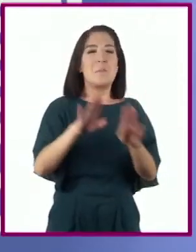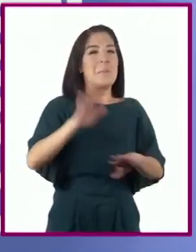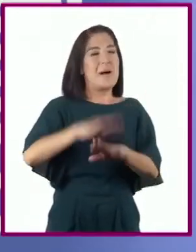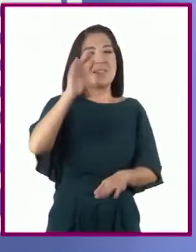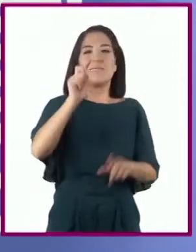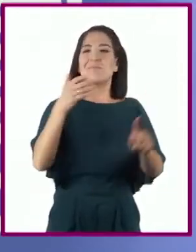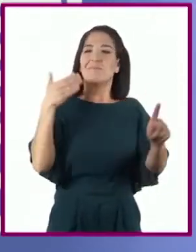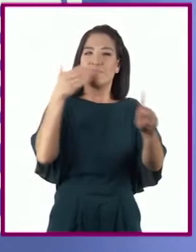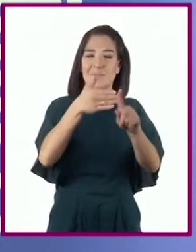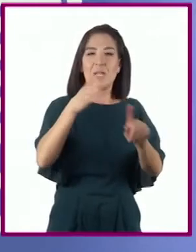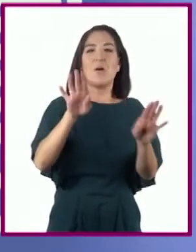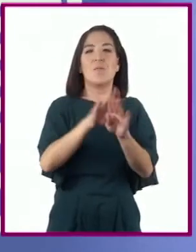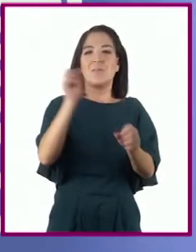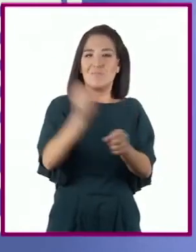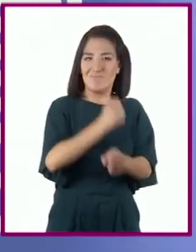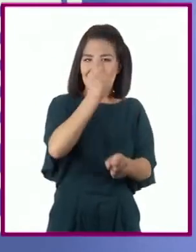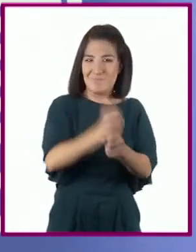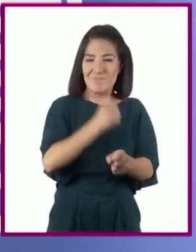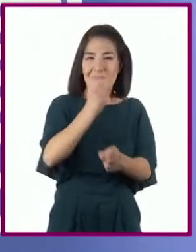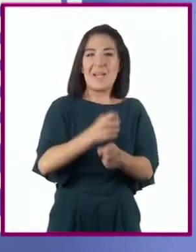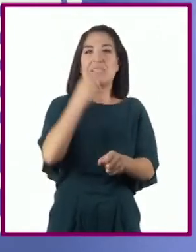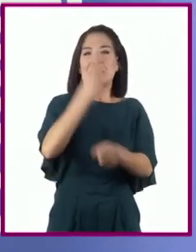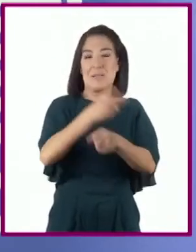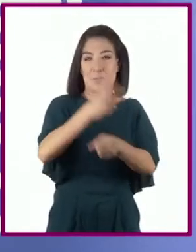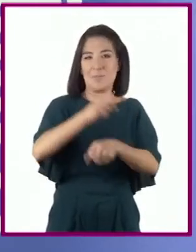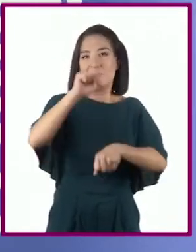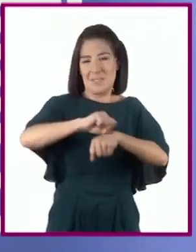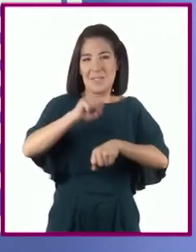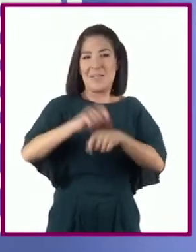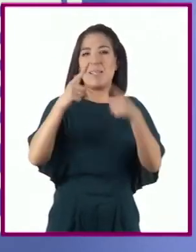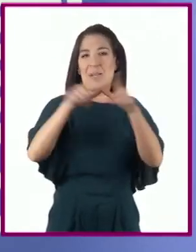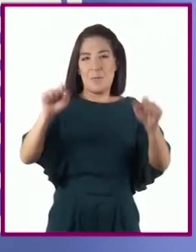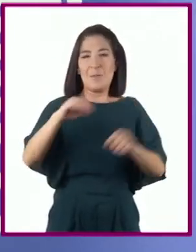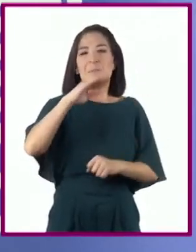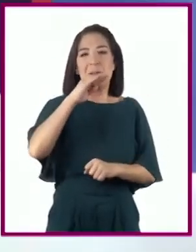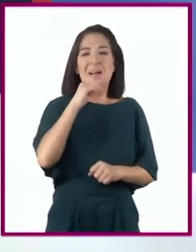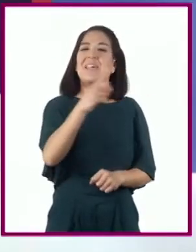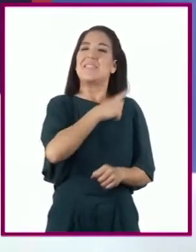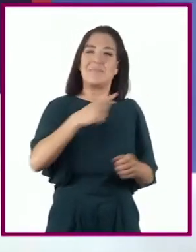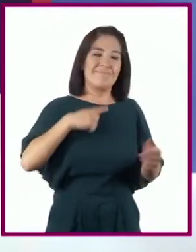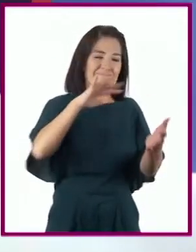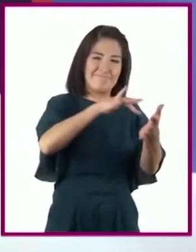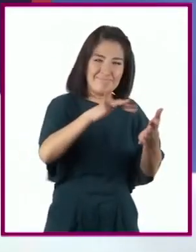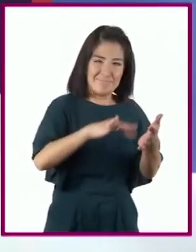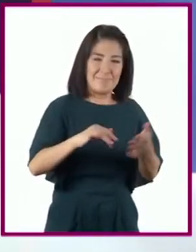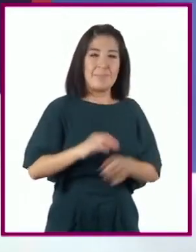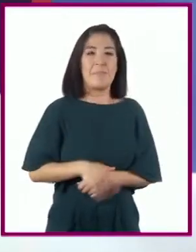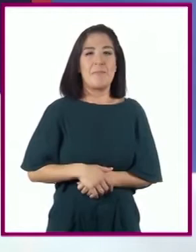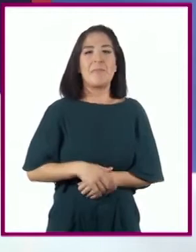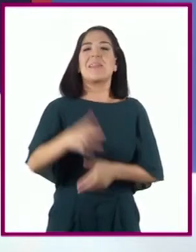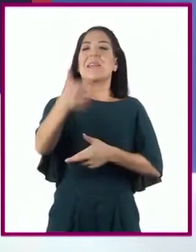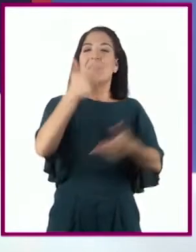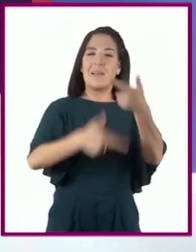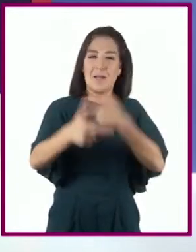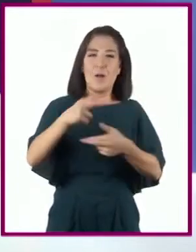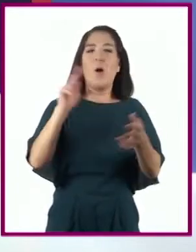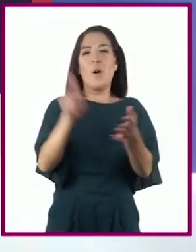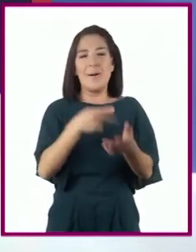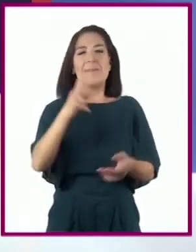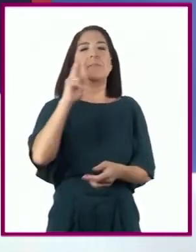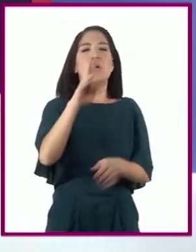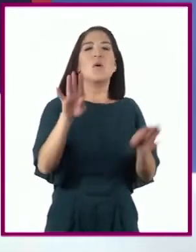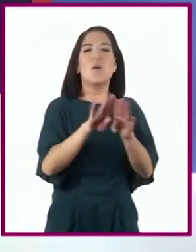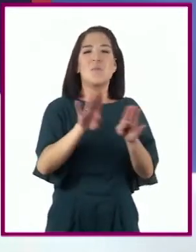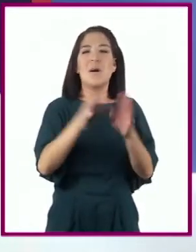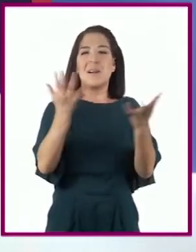lo que se aprende en lengua materna segundo grado es acercándose a la lectura. Y para recapitular, veamos cómo